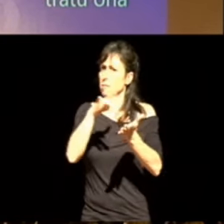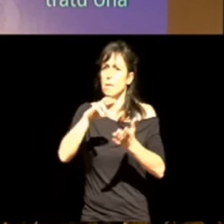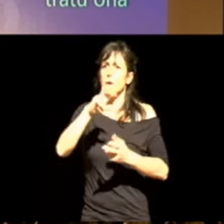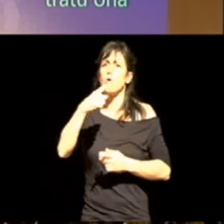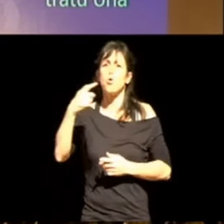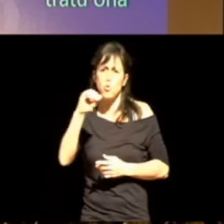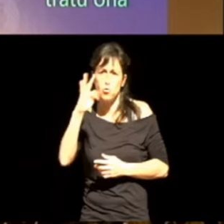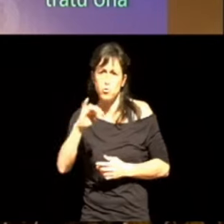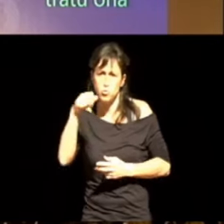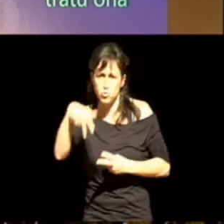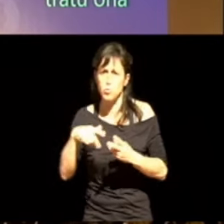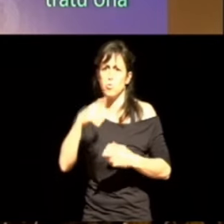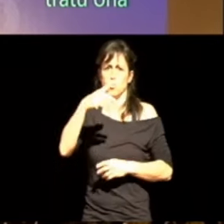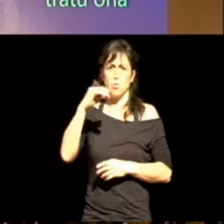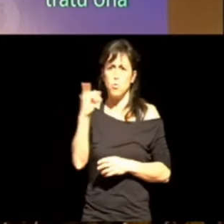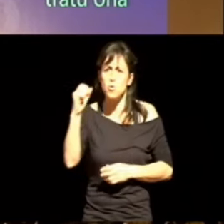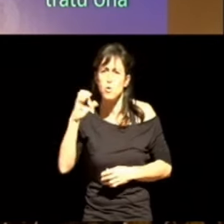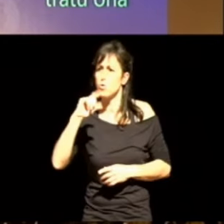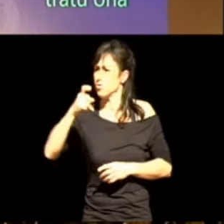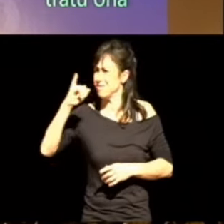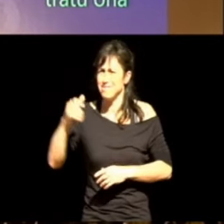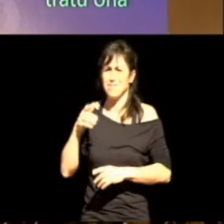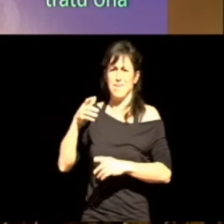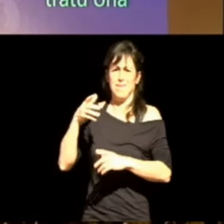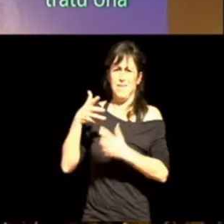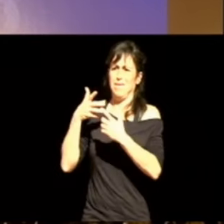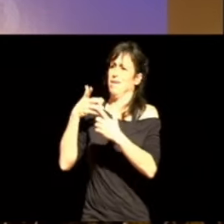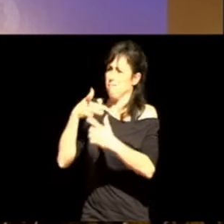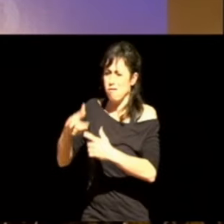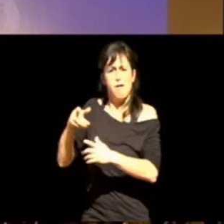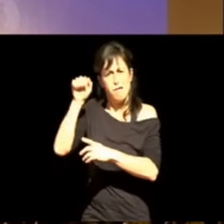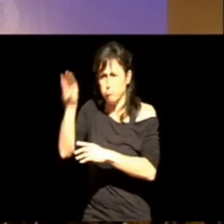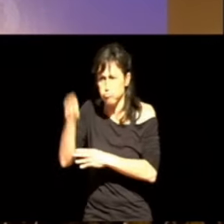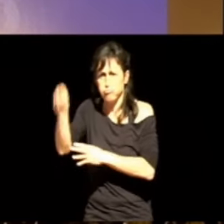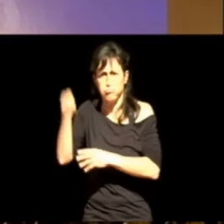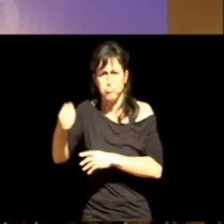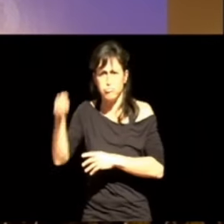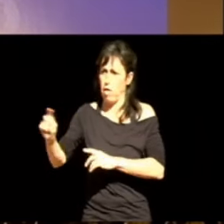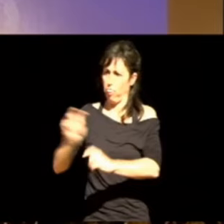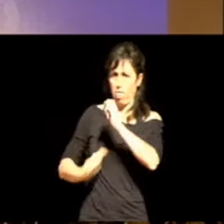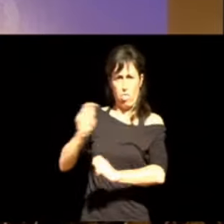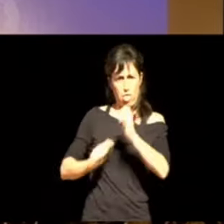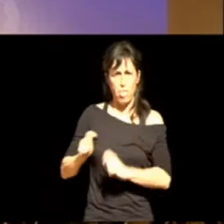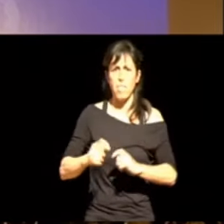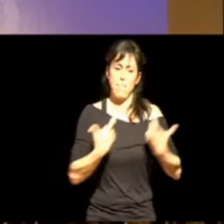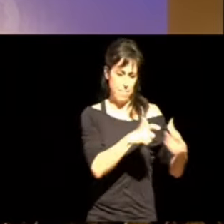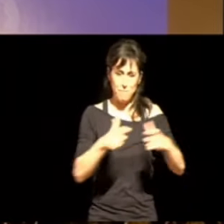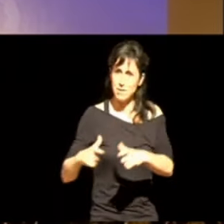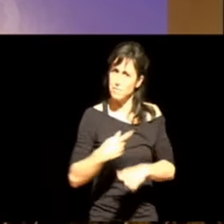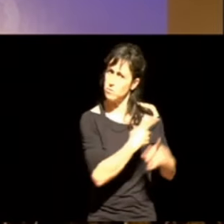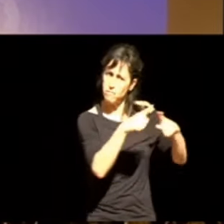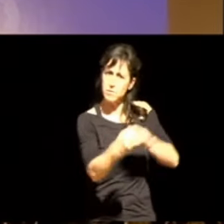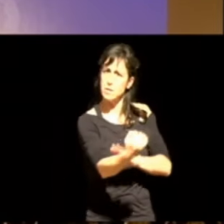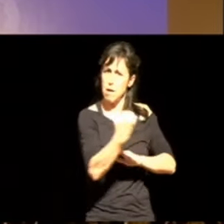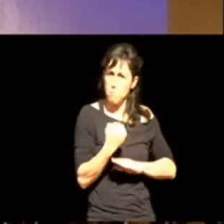Gochon Quintana, Josi, cuánta guerra te dimos, cuántas cosas nos hiciste. Los distintos departamentos que apoyaron, no solo mantuvieron